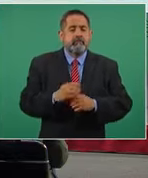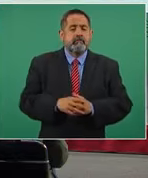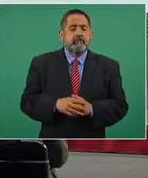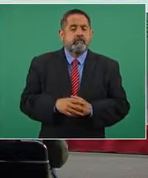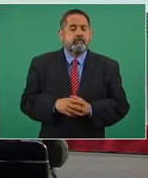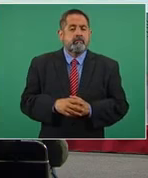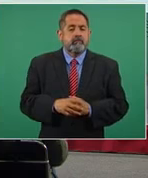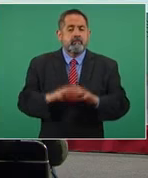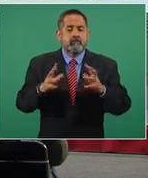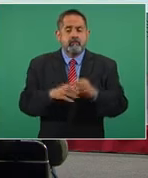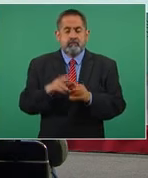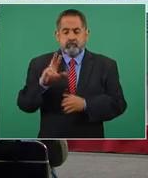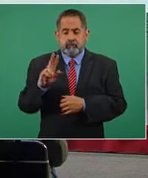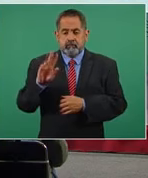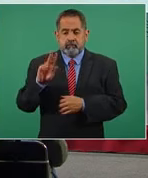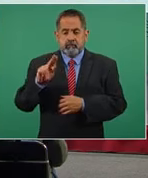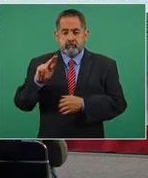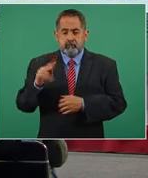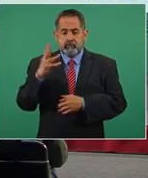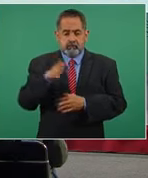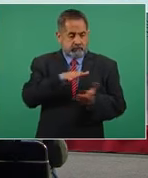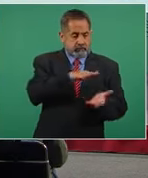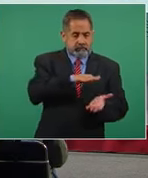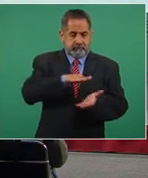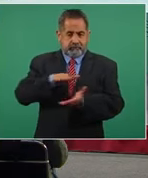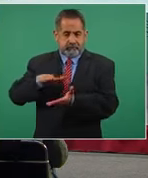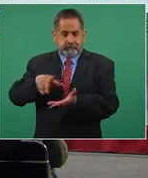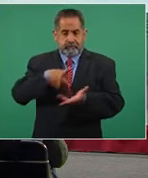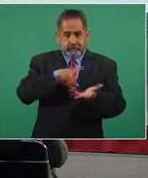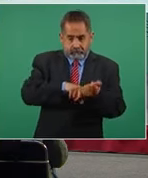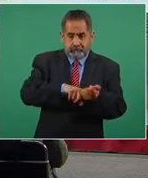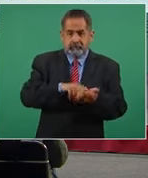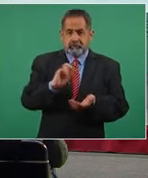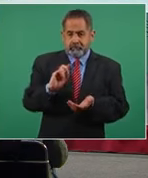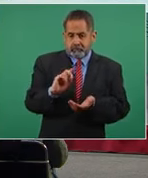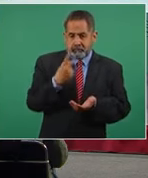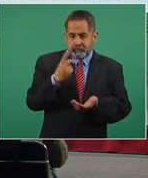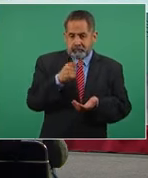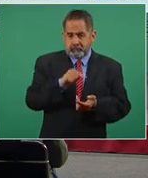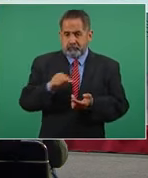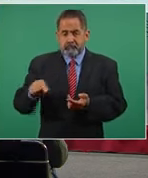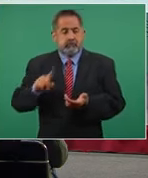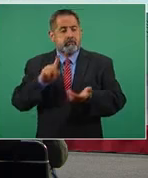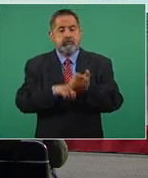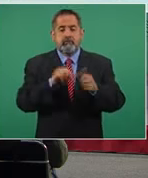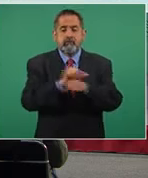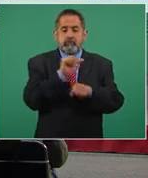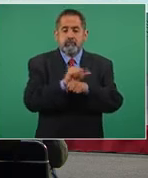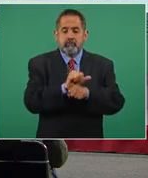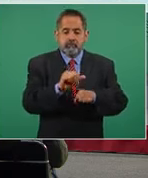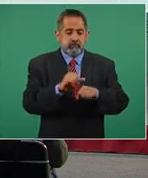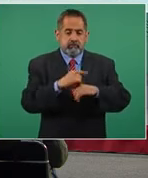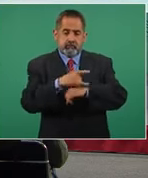Fueron 84 paquetes de dólares en el interior de 2 vehículos,